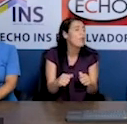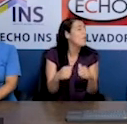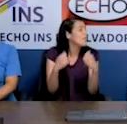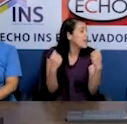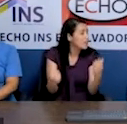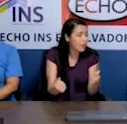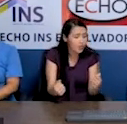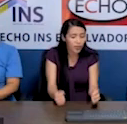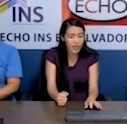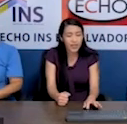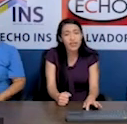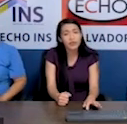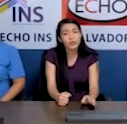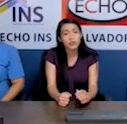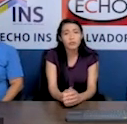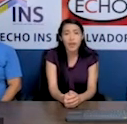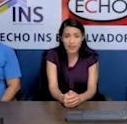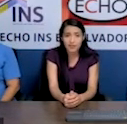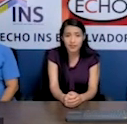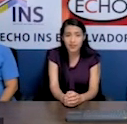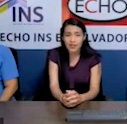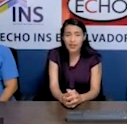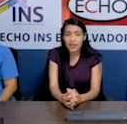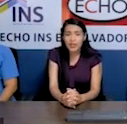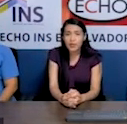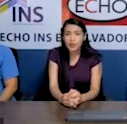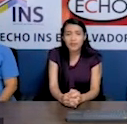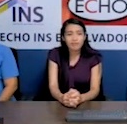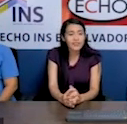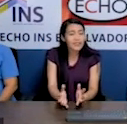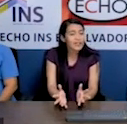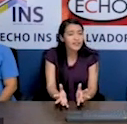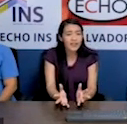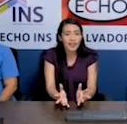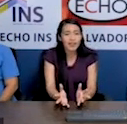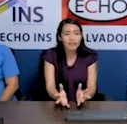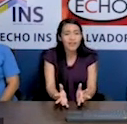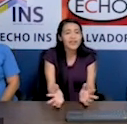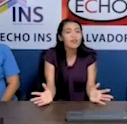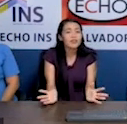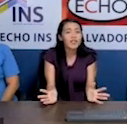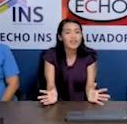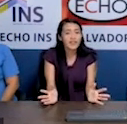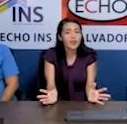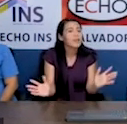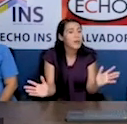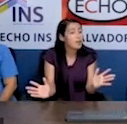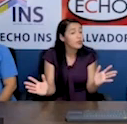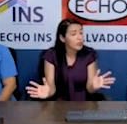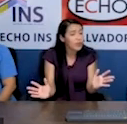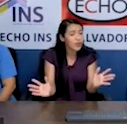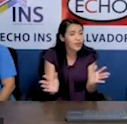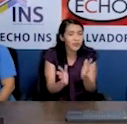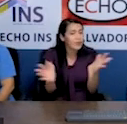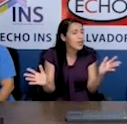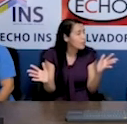es algo obligatorio en algunos países. Y pues decirles que nadie es consciente de lo que depara